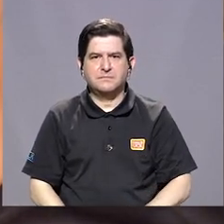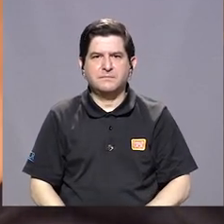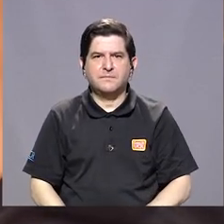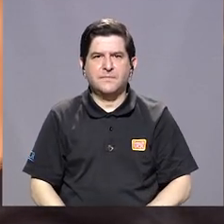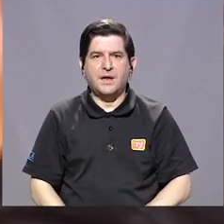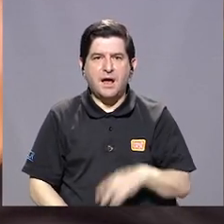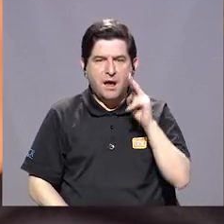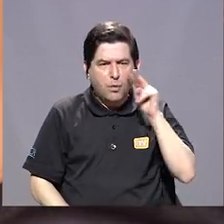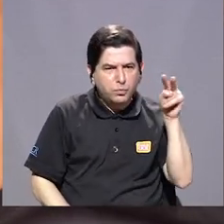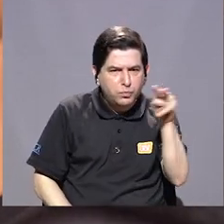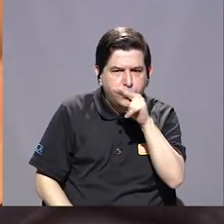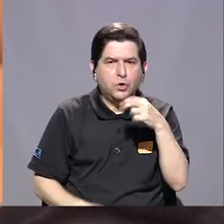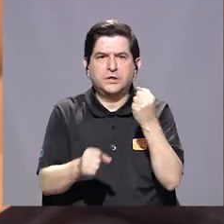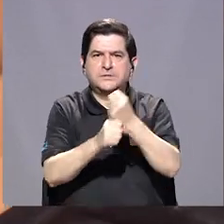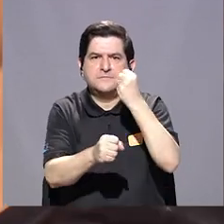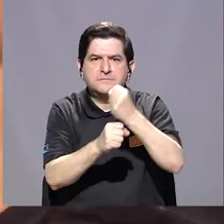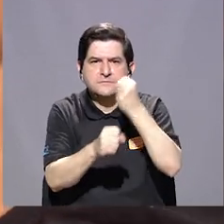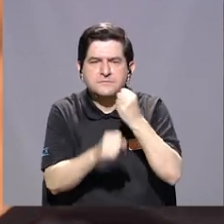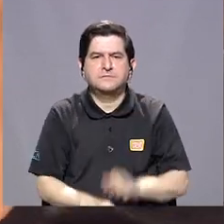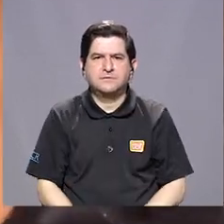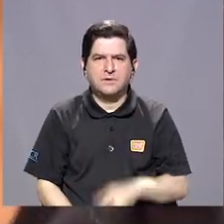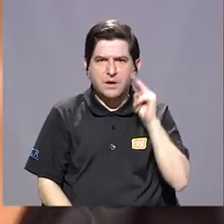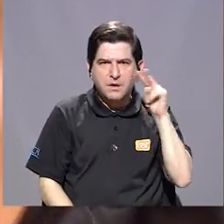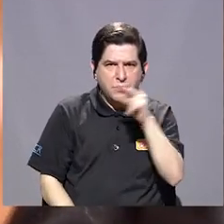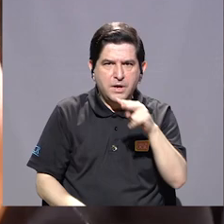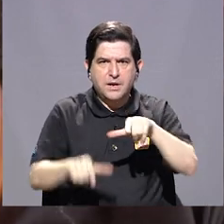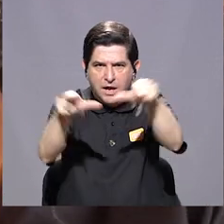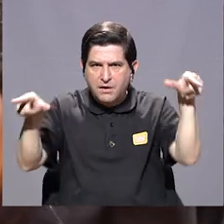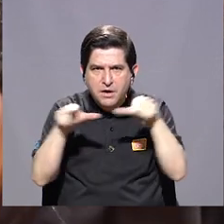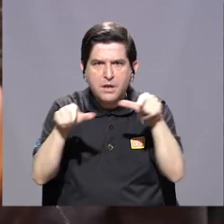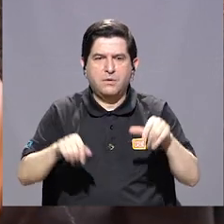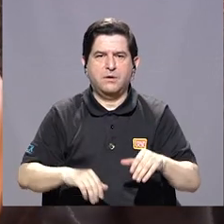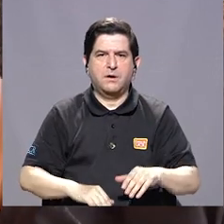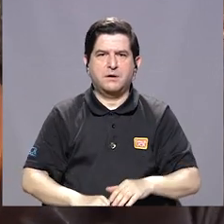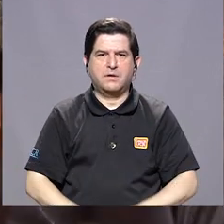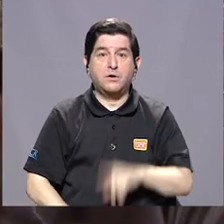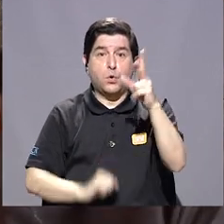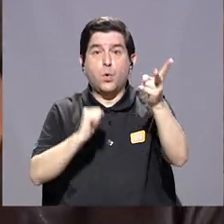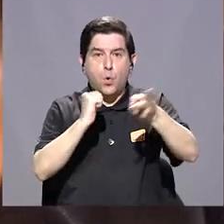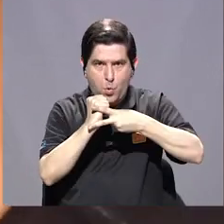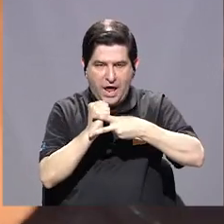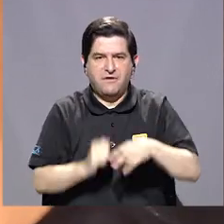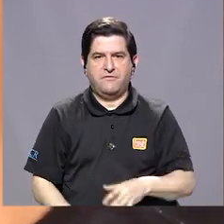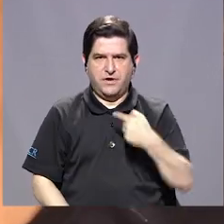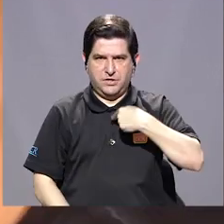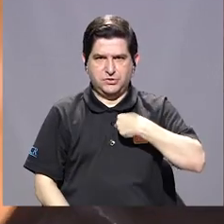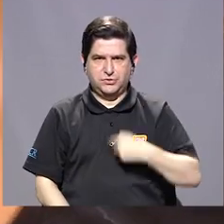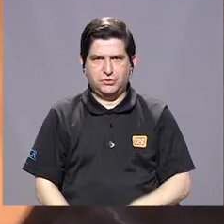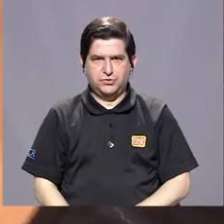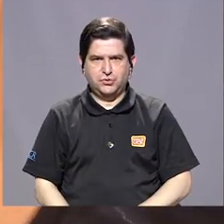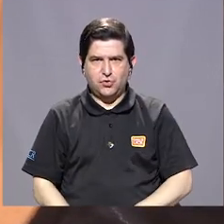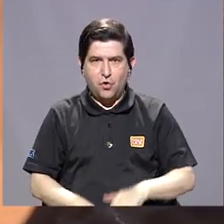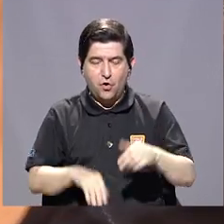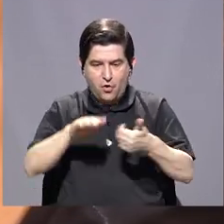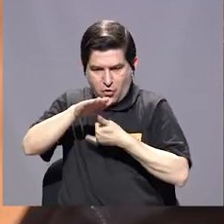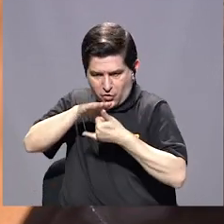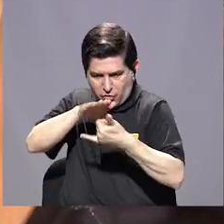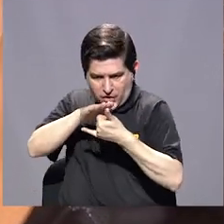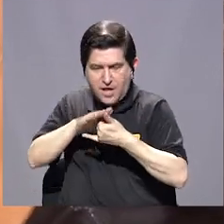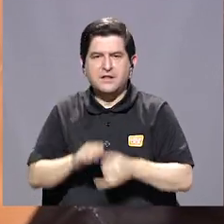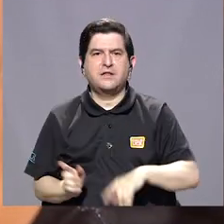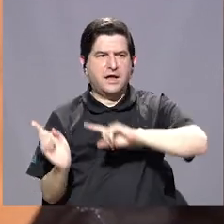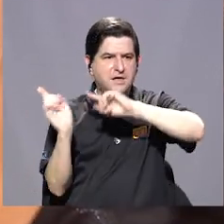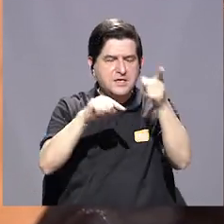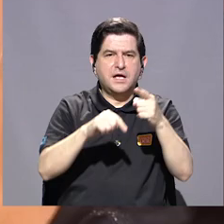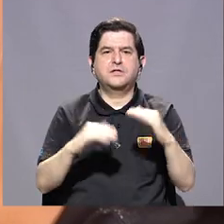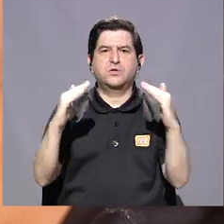me vigilaba en el trabajo, me vigilaba donde fuera y una vez bajándome del subway para ir, caminar a mi casa. Yo